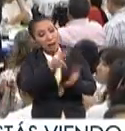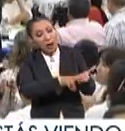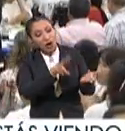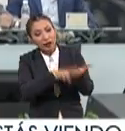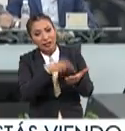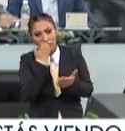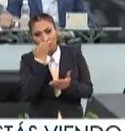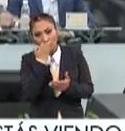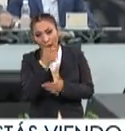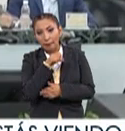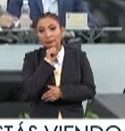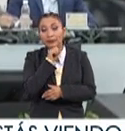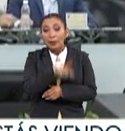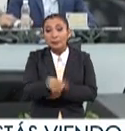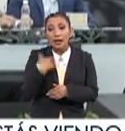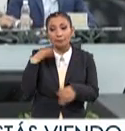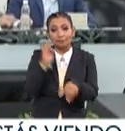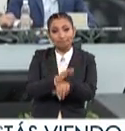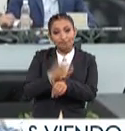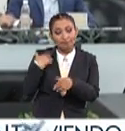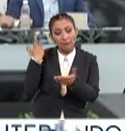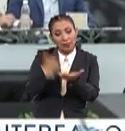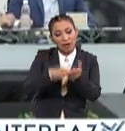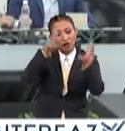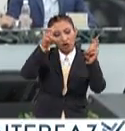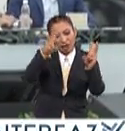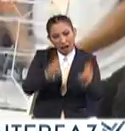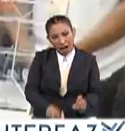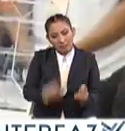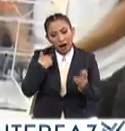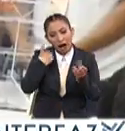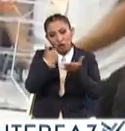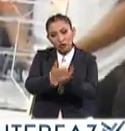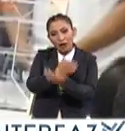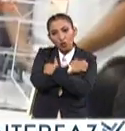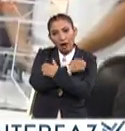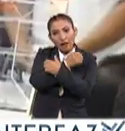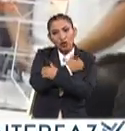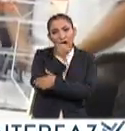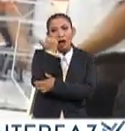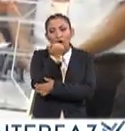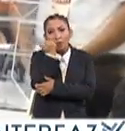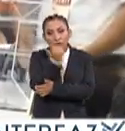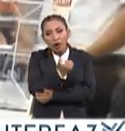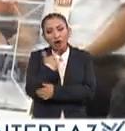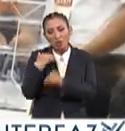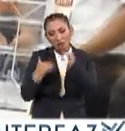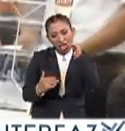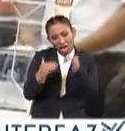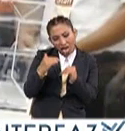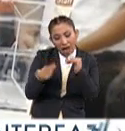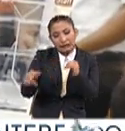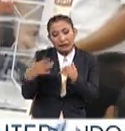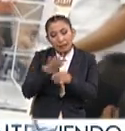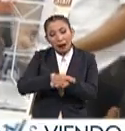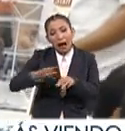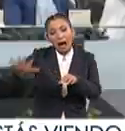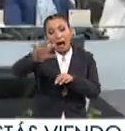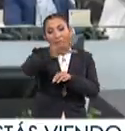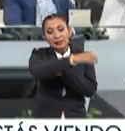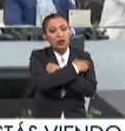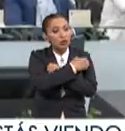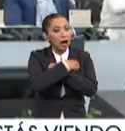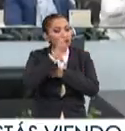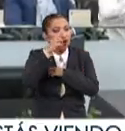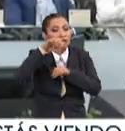valores escolares. Además, fortalecer los contenidos curriculares que favorezcan la educación de los estudiantes en desventaja y ampliar la cobertura de